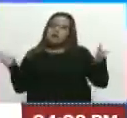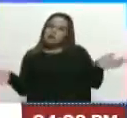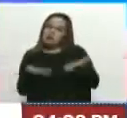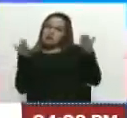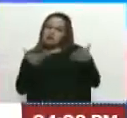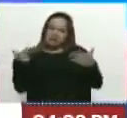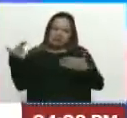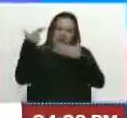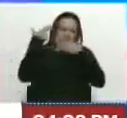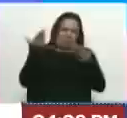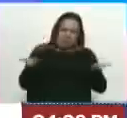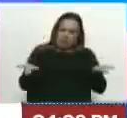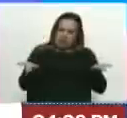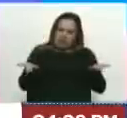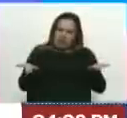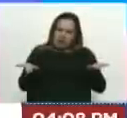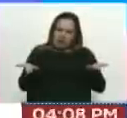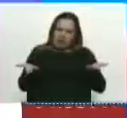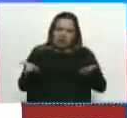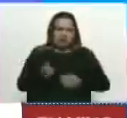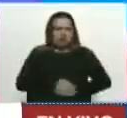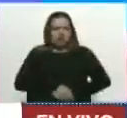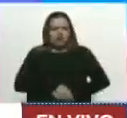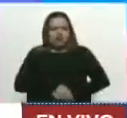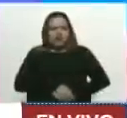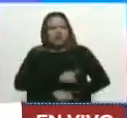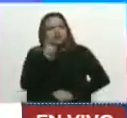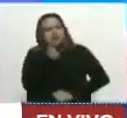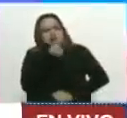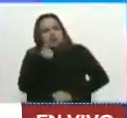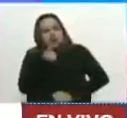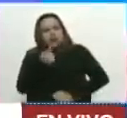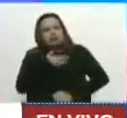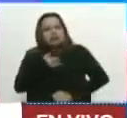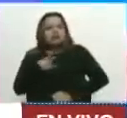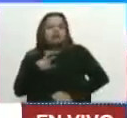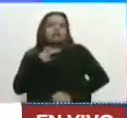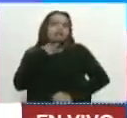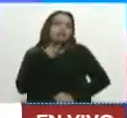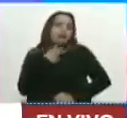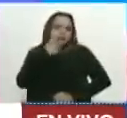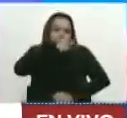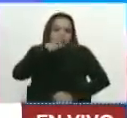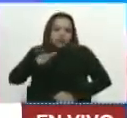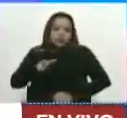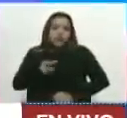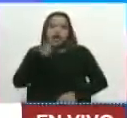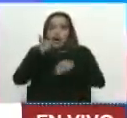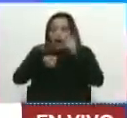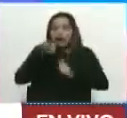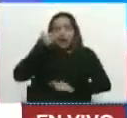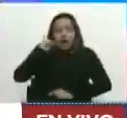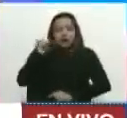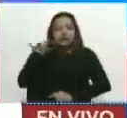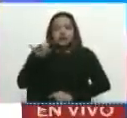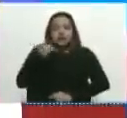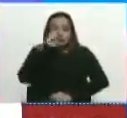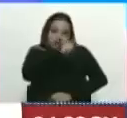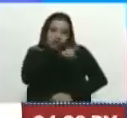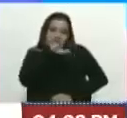terrorismo, solo para intentar ahogar a su pueblo. Yo creo que si alguien tuviera en ese